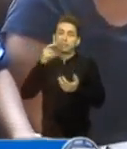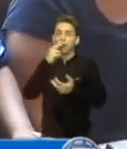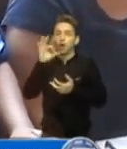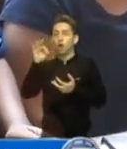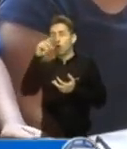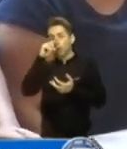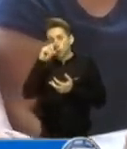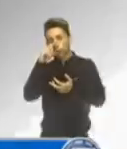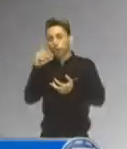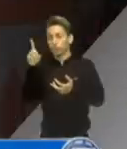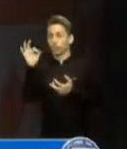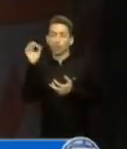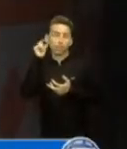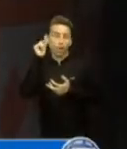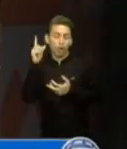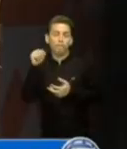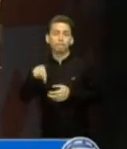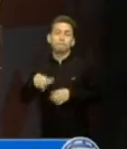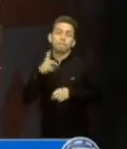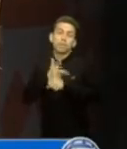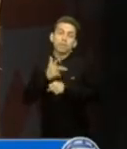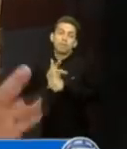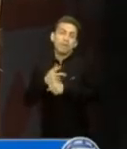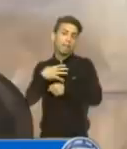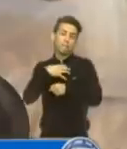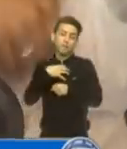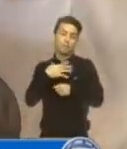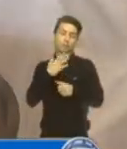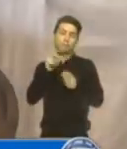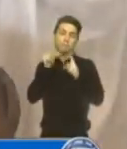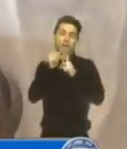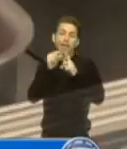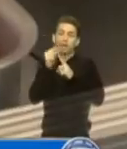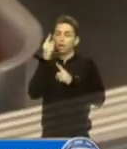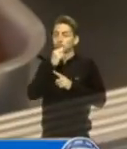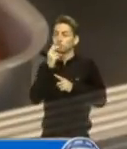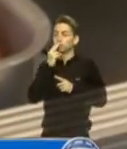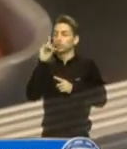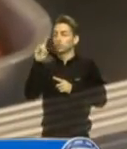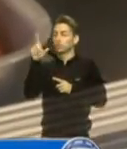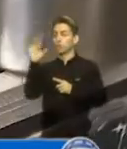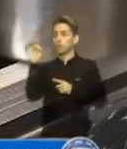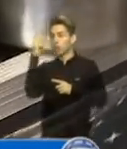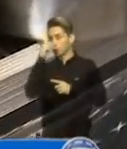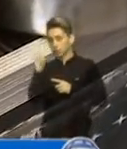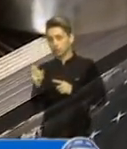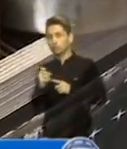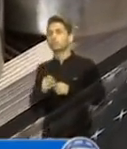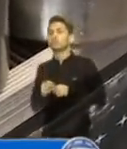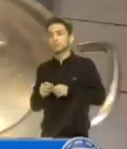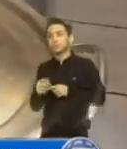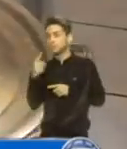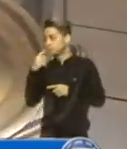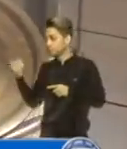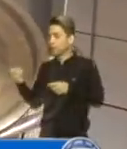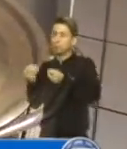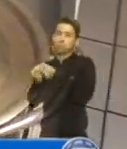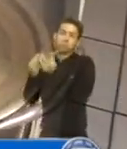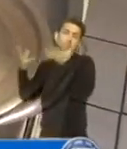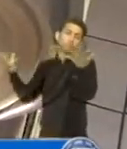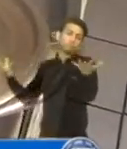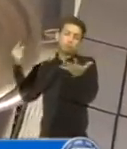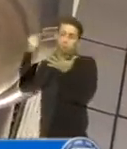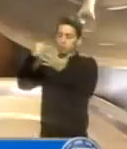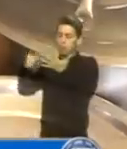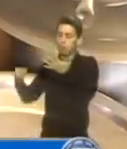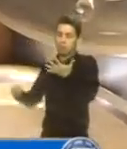diciéndole xuco. Exacto. Y es que Guatemala le ha dado el toque especial al hot dog, por lo que hay un sinfín de variedades.